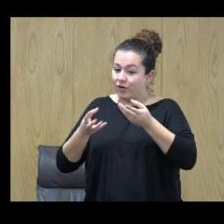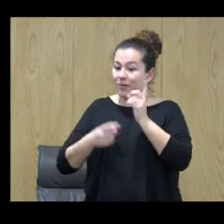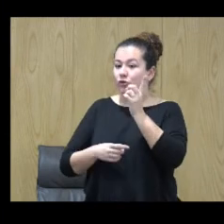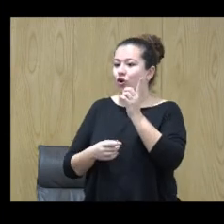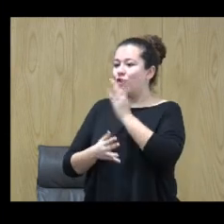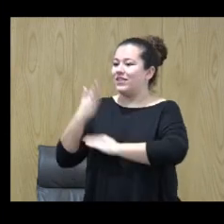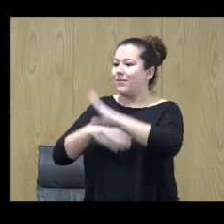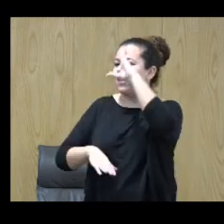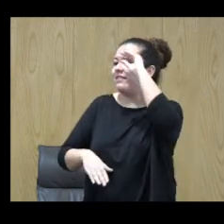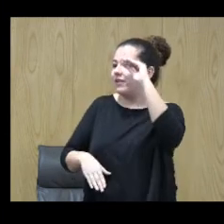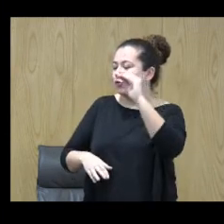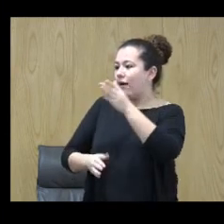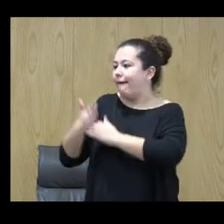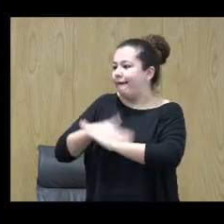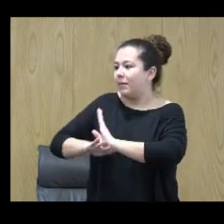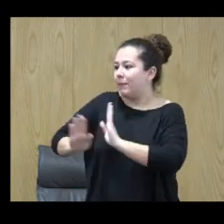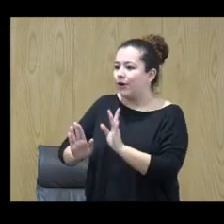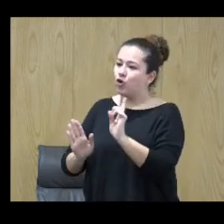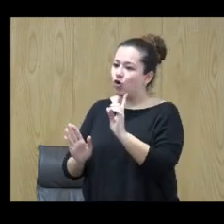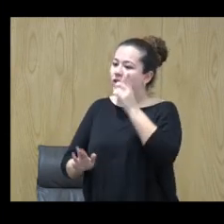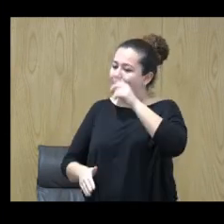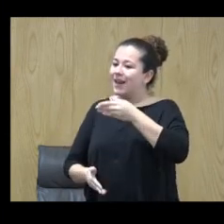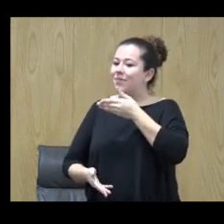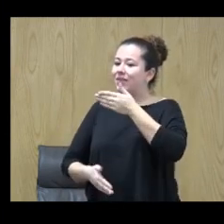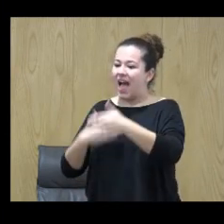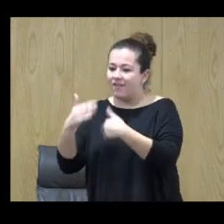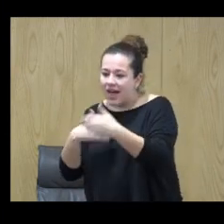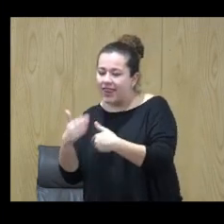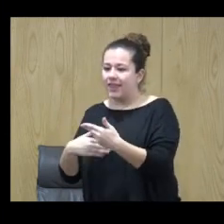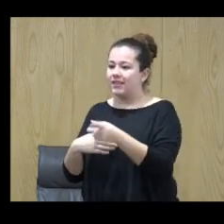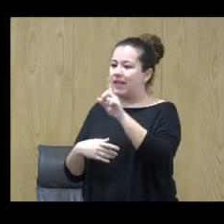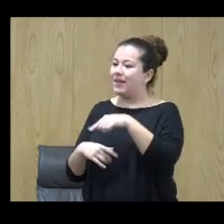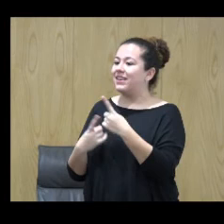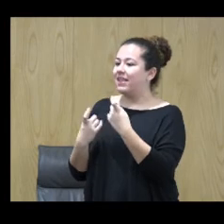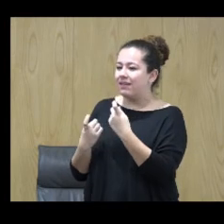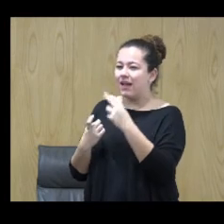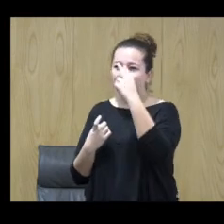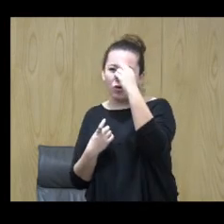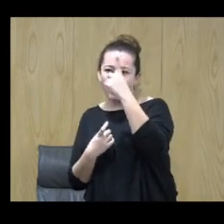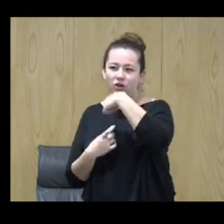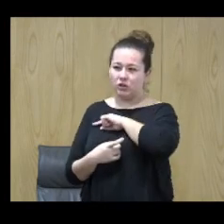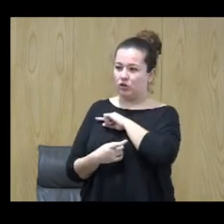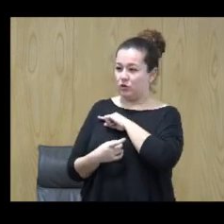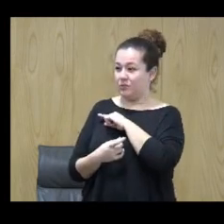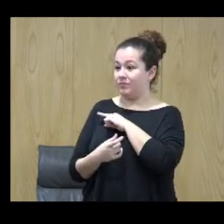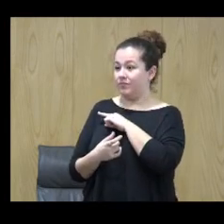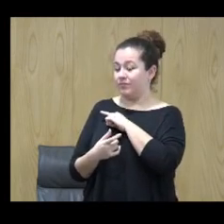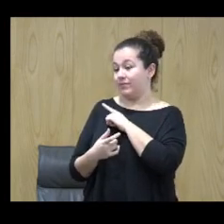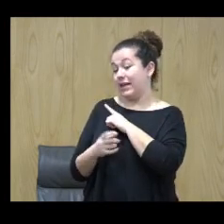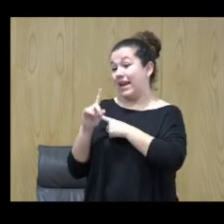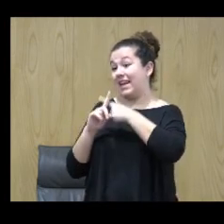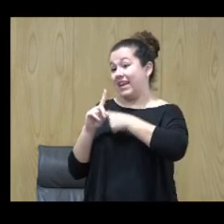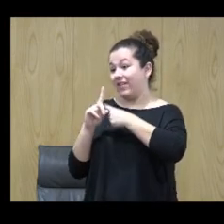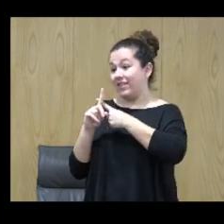intelectual, evidentemente, de los avances y de las necesidades y las preocupaciones que tenemos a nivel del Estado